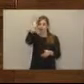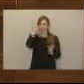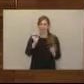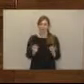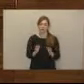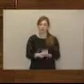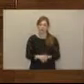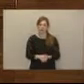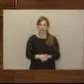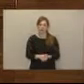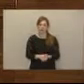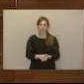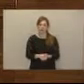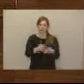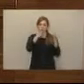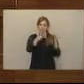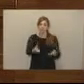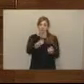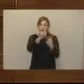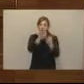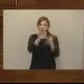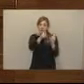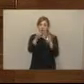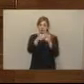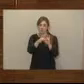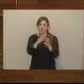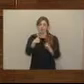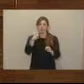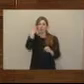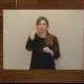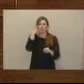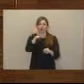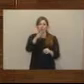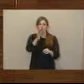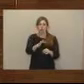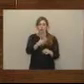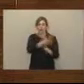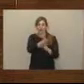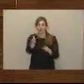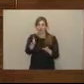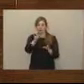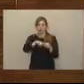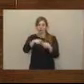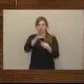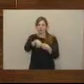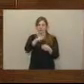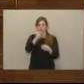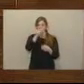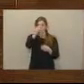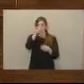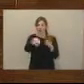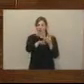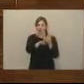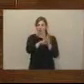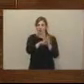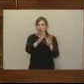que ustedes plantean en esta materia. Me extraña, sí, que los demás se unan. Si todo el día además se lo recuerdan, se lo recordamos.